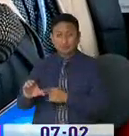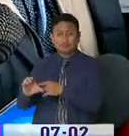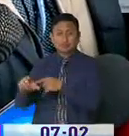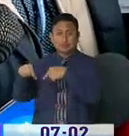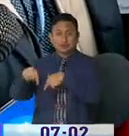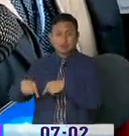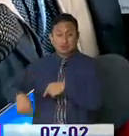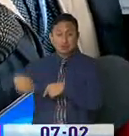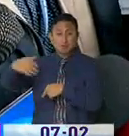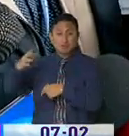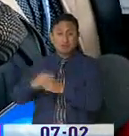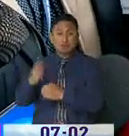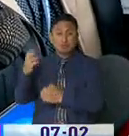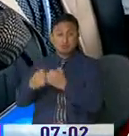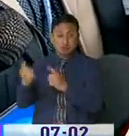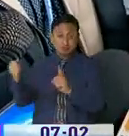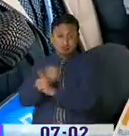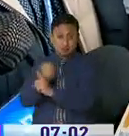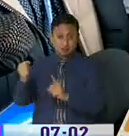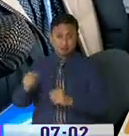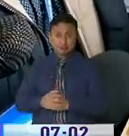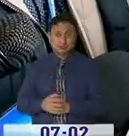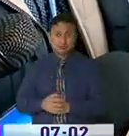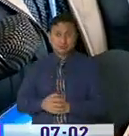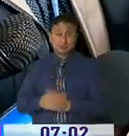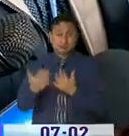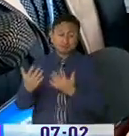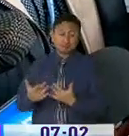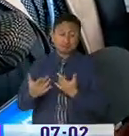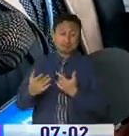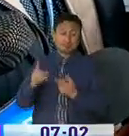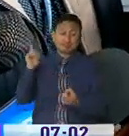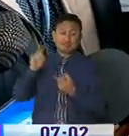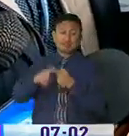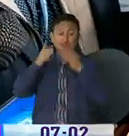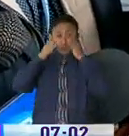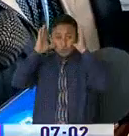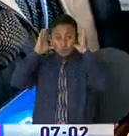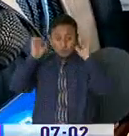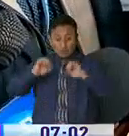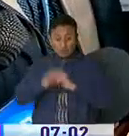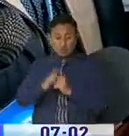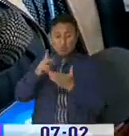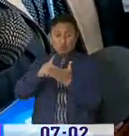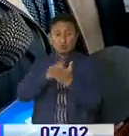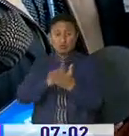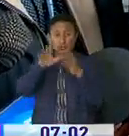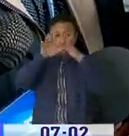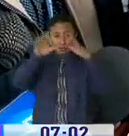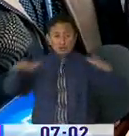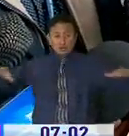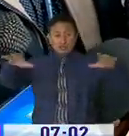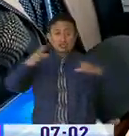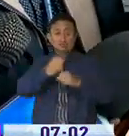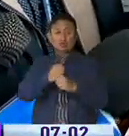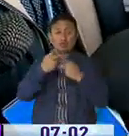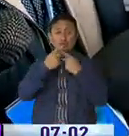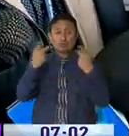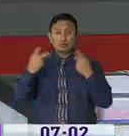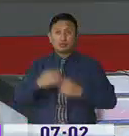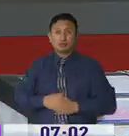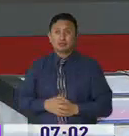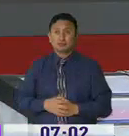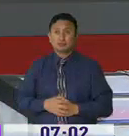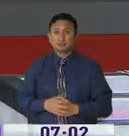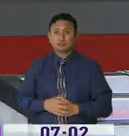de violencia. Y esperamos hasta fin de año tener un proyecto general sobre seguridad pública y ciudadana. Vamos a contarles ahora que el